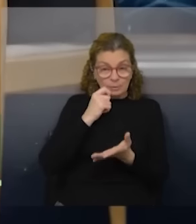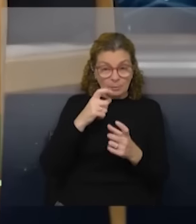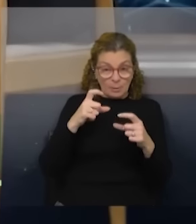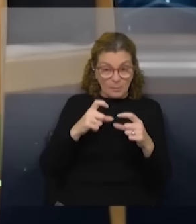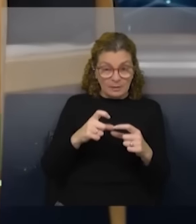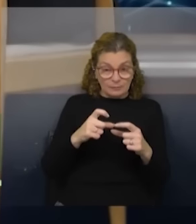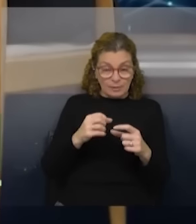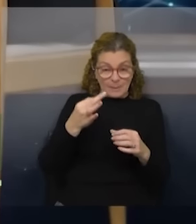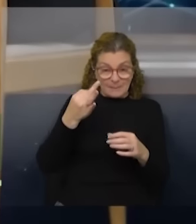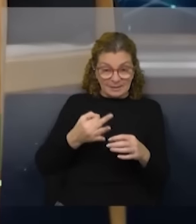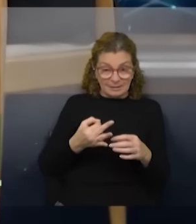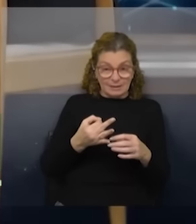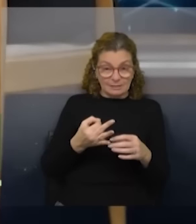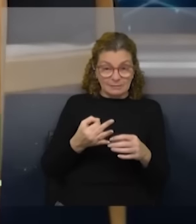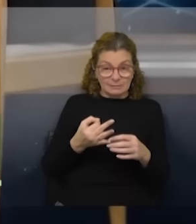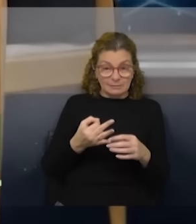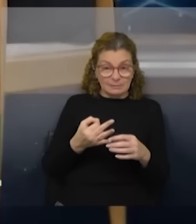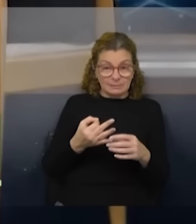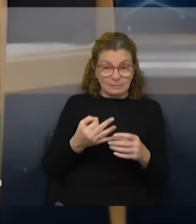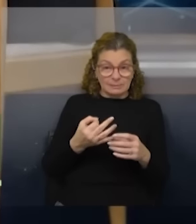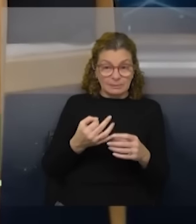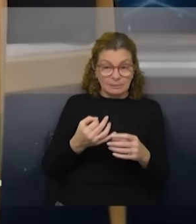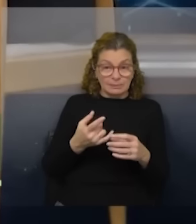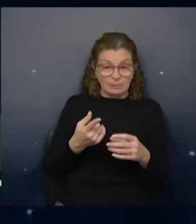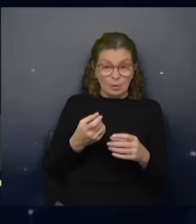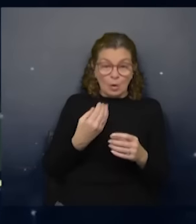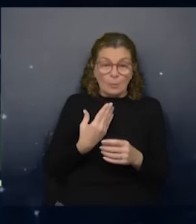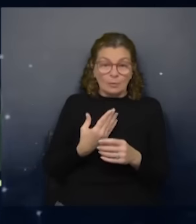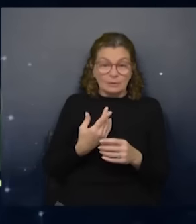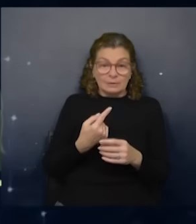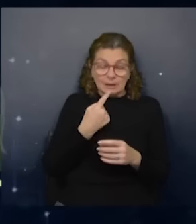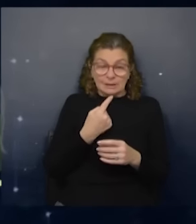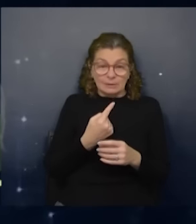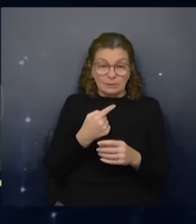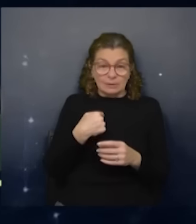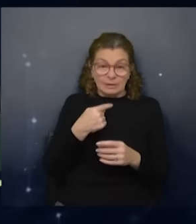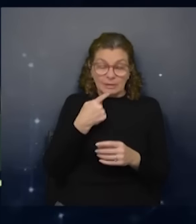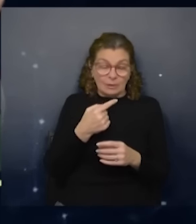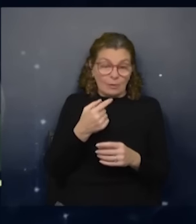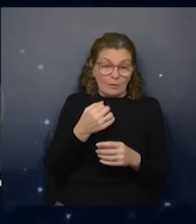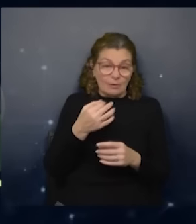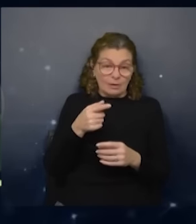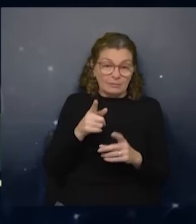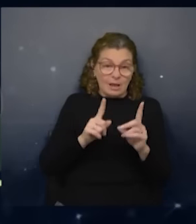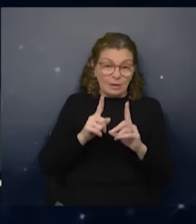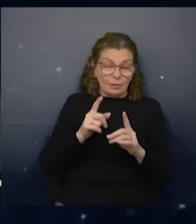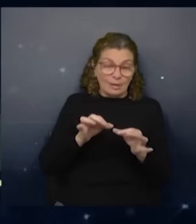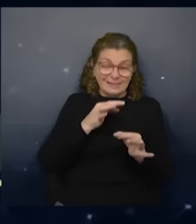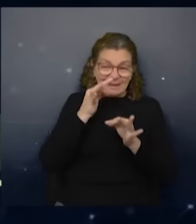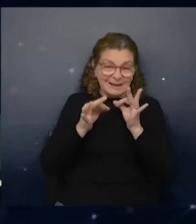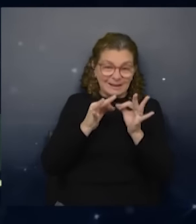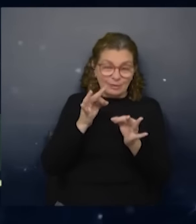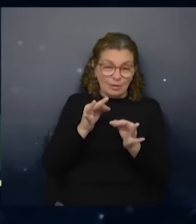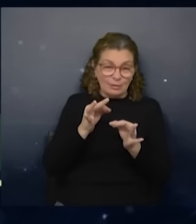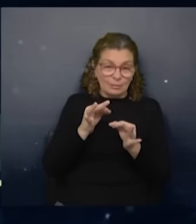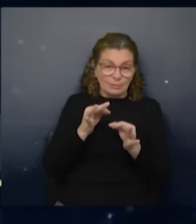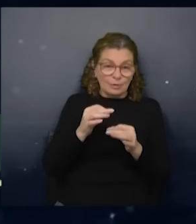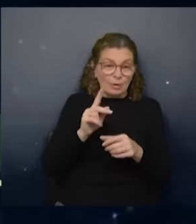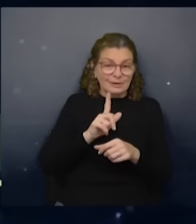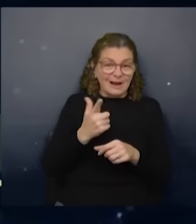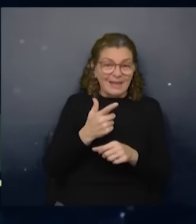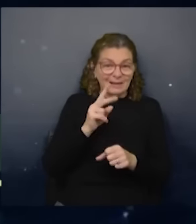en especial un párrafo eh como atenuante como atenuante le digo que en realidad es una cosa declarativa que no tiene ni Organo que lo